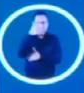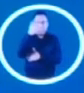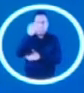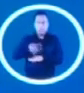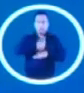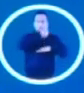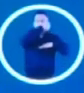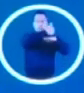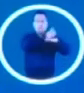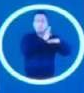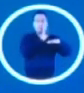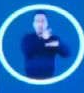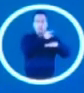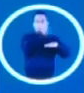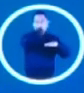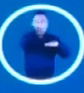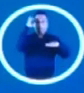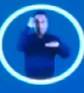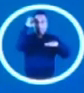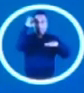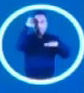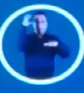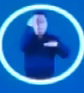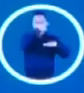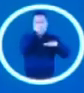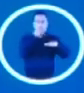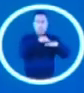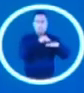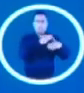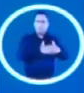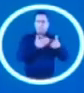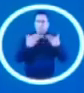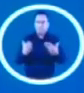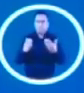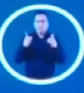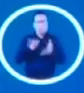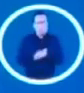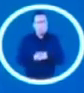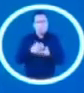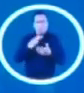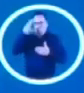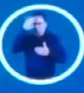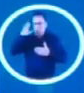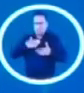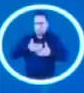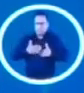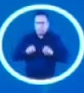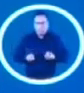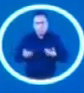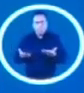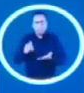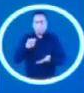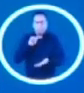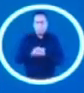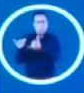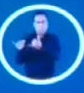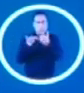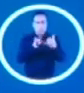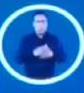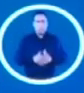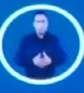encabezado por el presidente Gustavo Petro, quien les extiende también un caluroso saludo, tenemos una